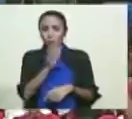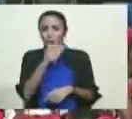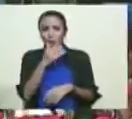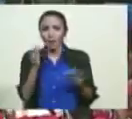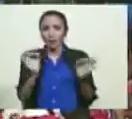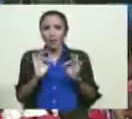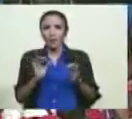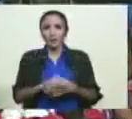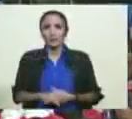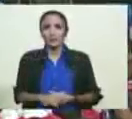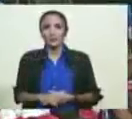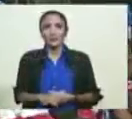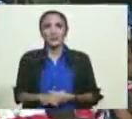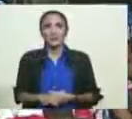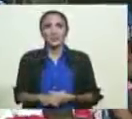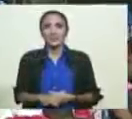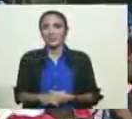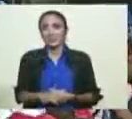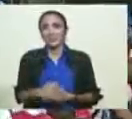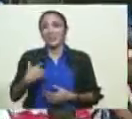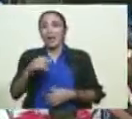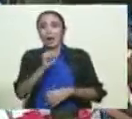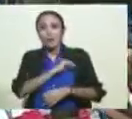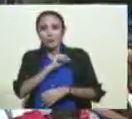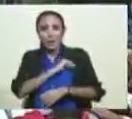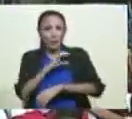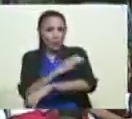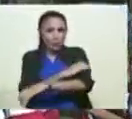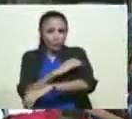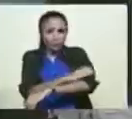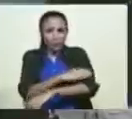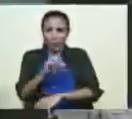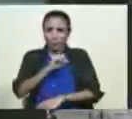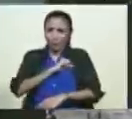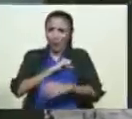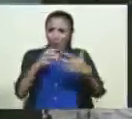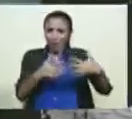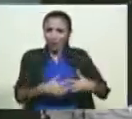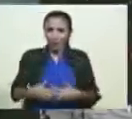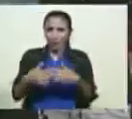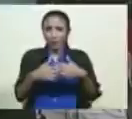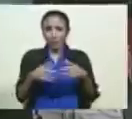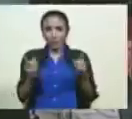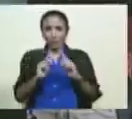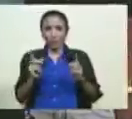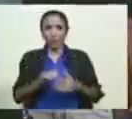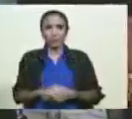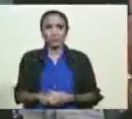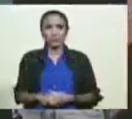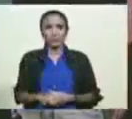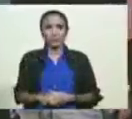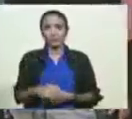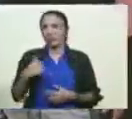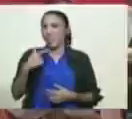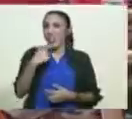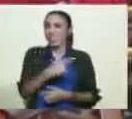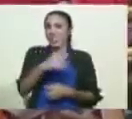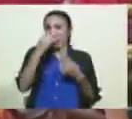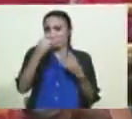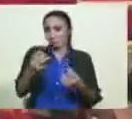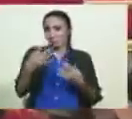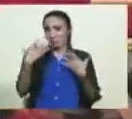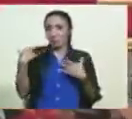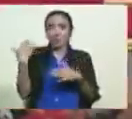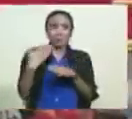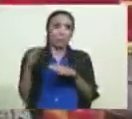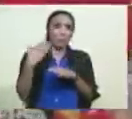El imperialismo es un tigre de papel. Que digan lo que les dé la gana decir.